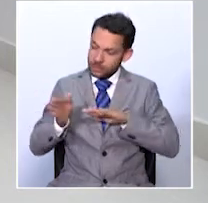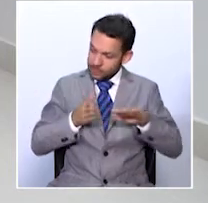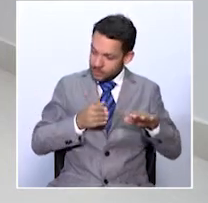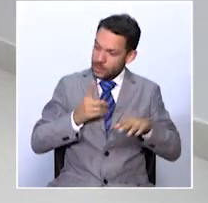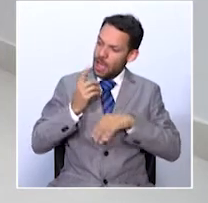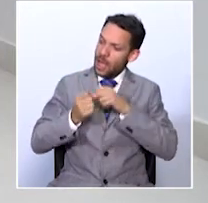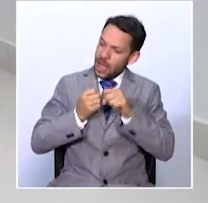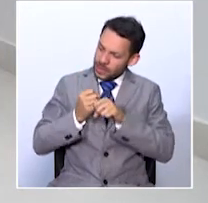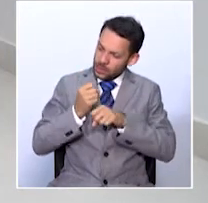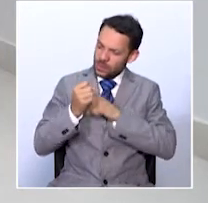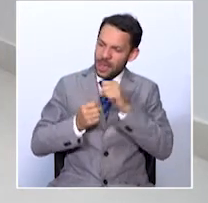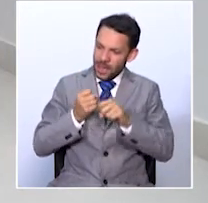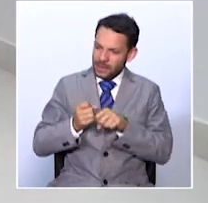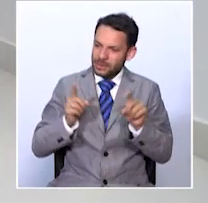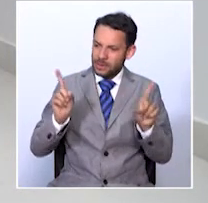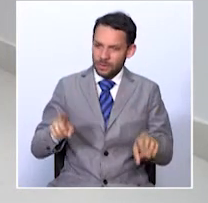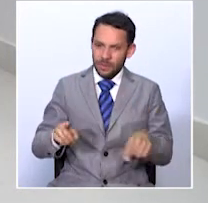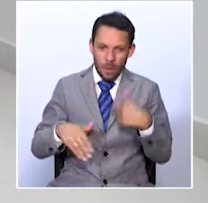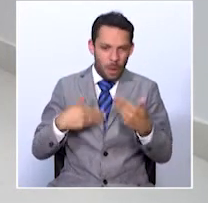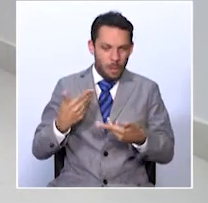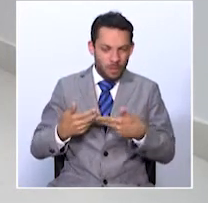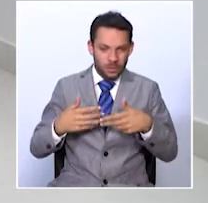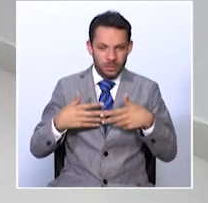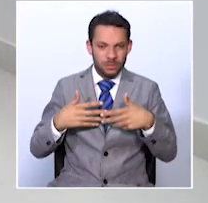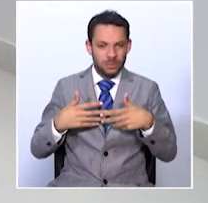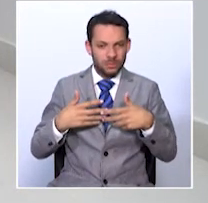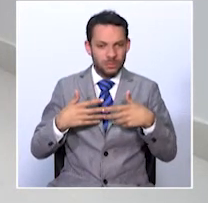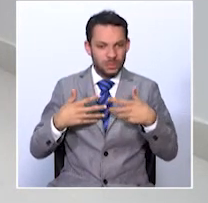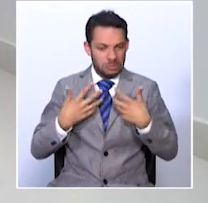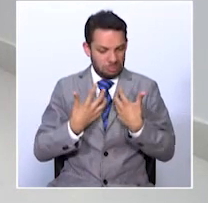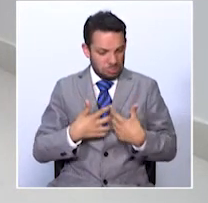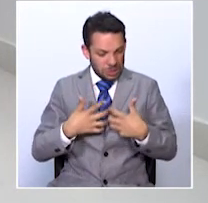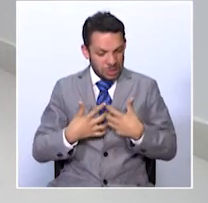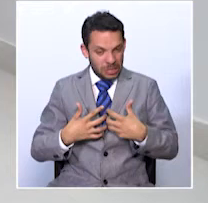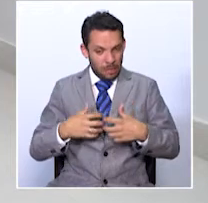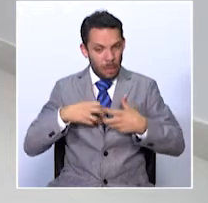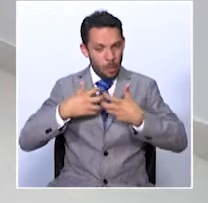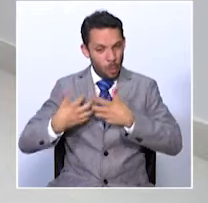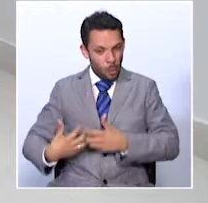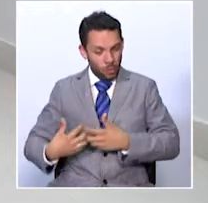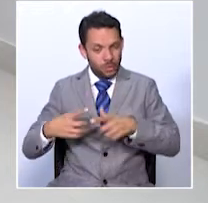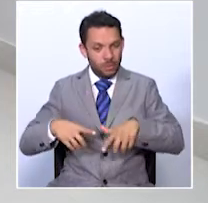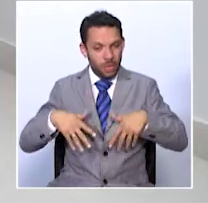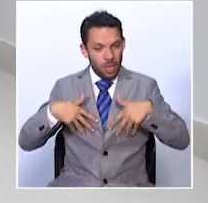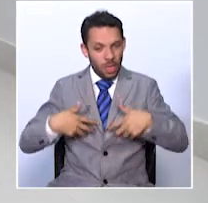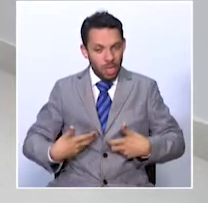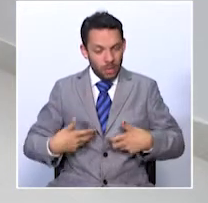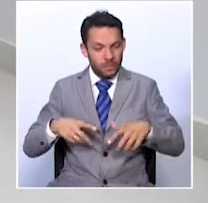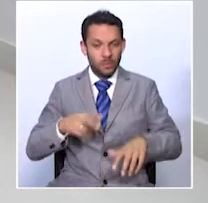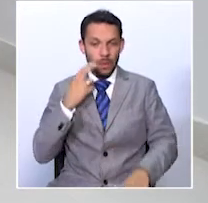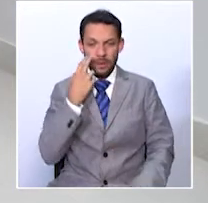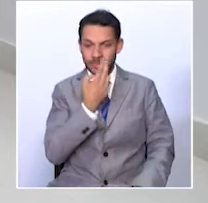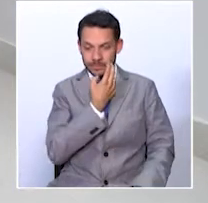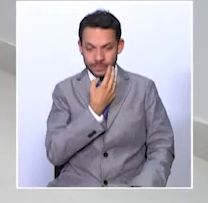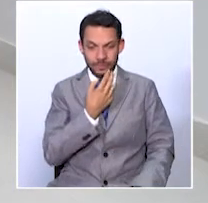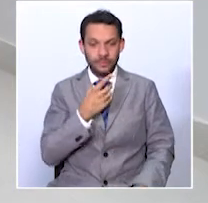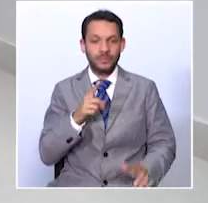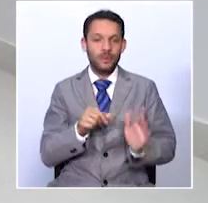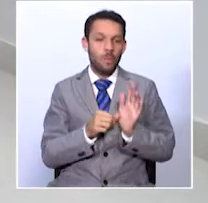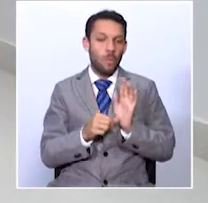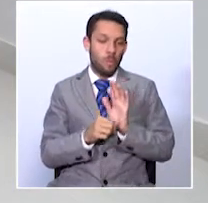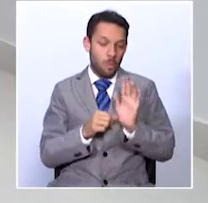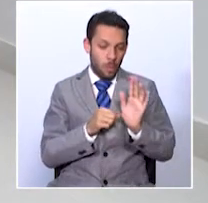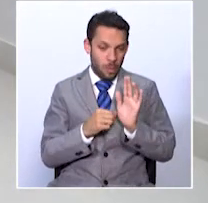van cayendo los tejidos. Y así como se caen los senos, se caen los glúteos, se cae